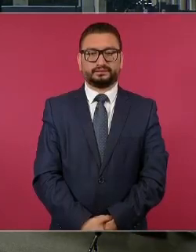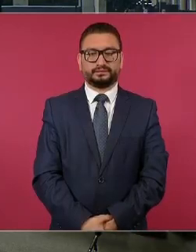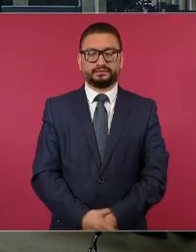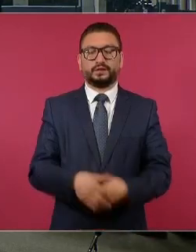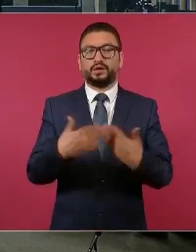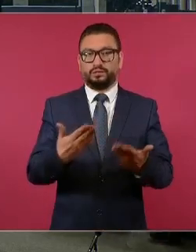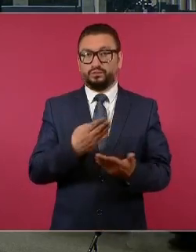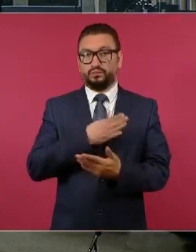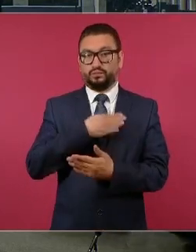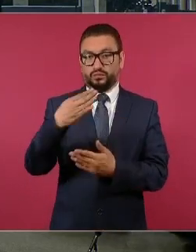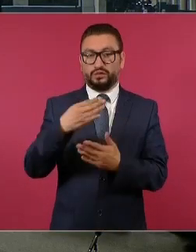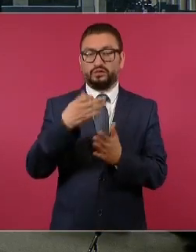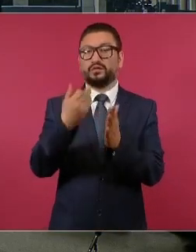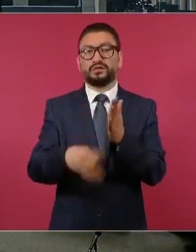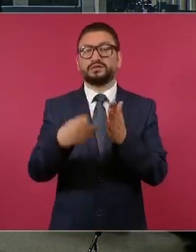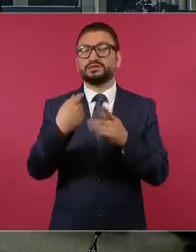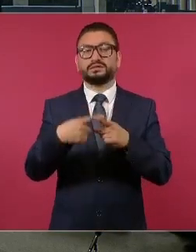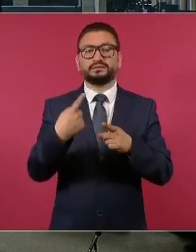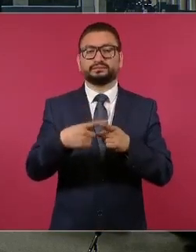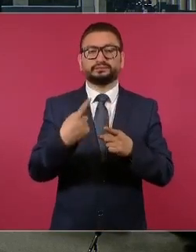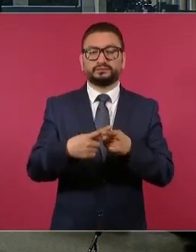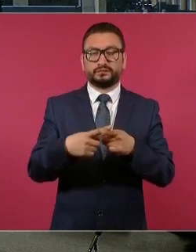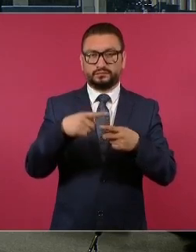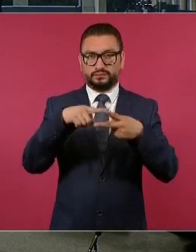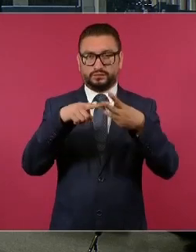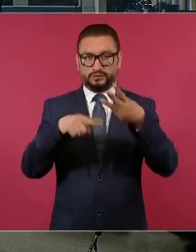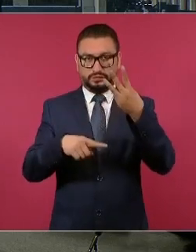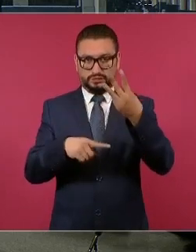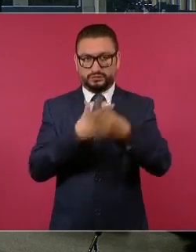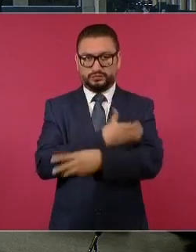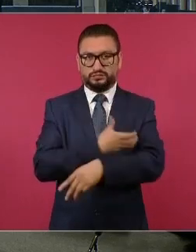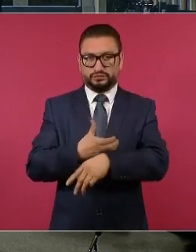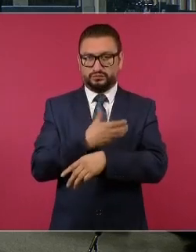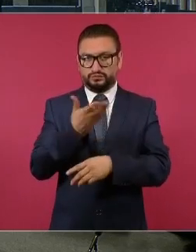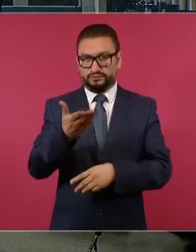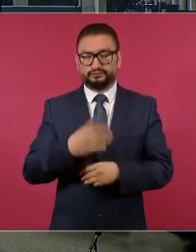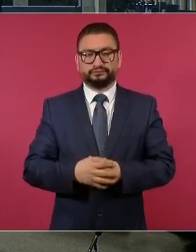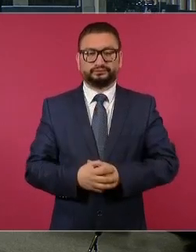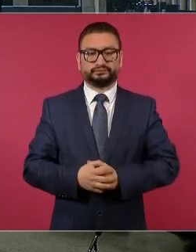Bueno, quedaron pendientes tres compañeros